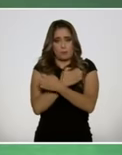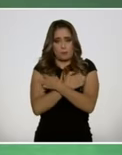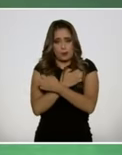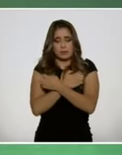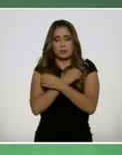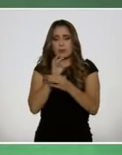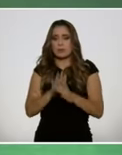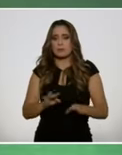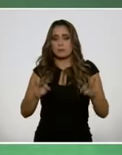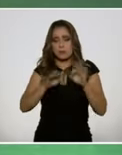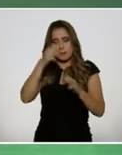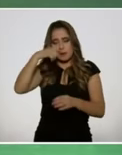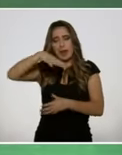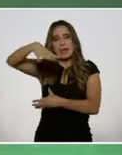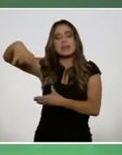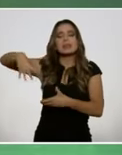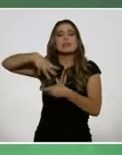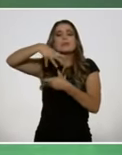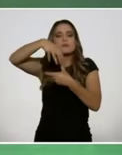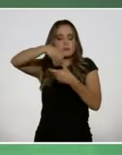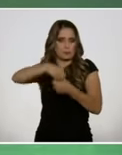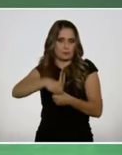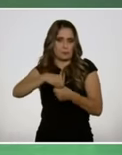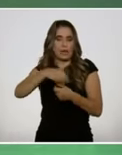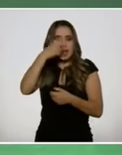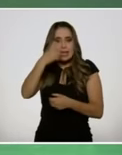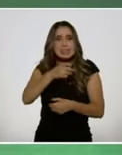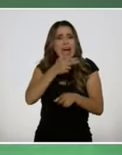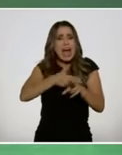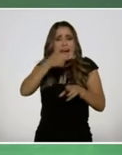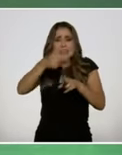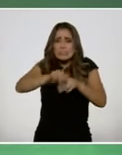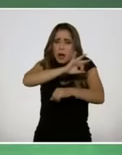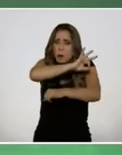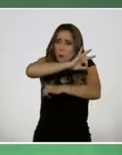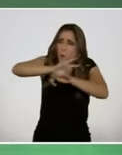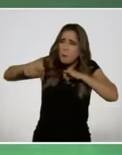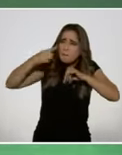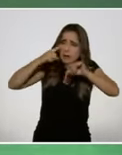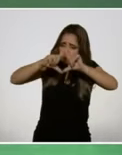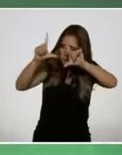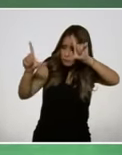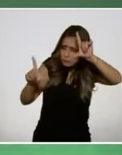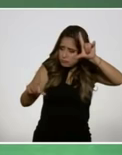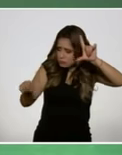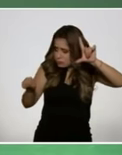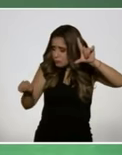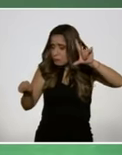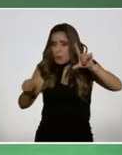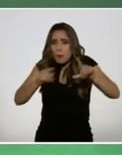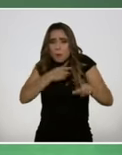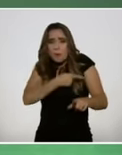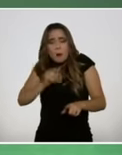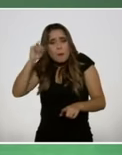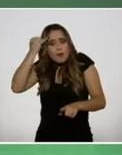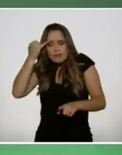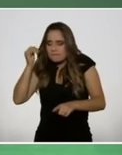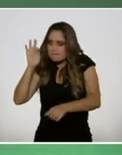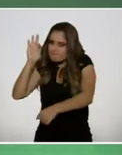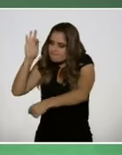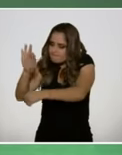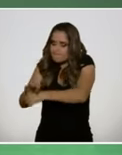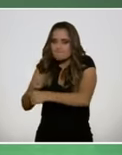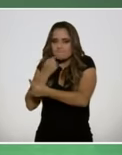social por excelencia, trabajemos hasta el último niño de la comunidad más marginada, que estos tengan una vida digna de paz y